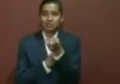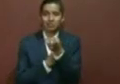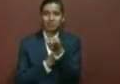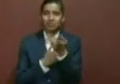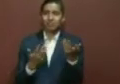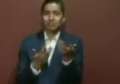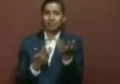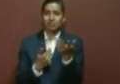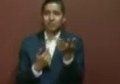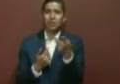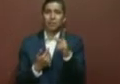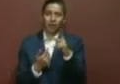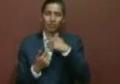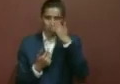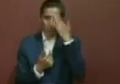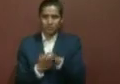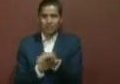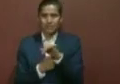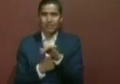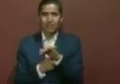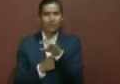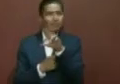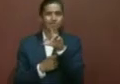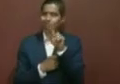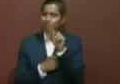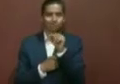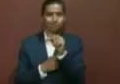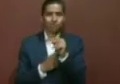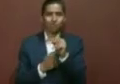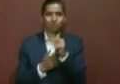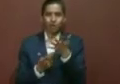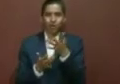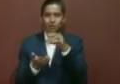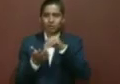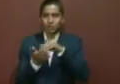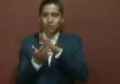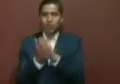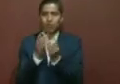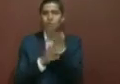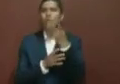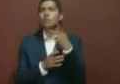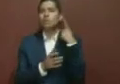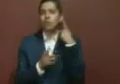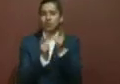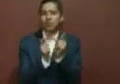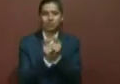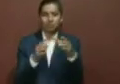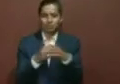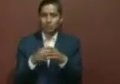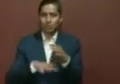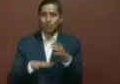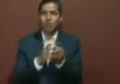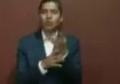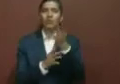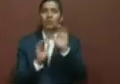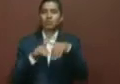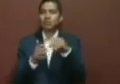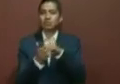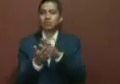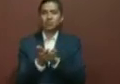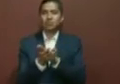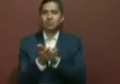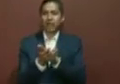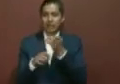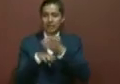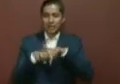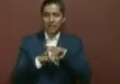Lo que sí sé es que no va a haber registros de nuevos partidos políticos hasta, por lo menos en el ámbito